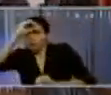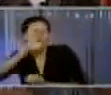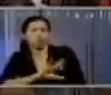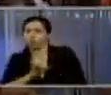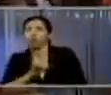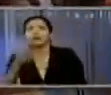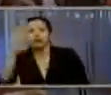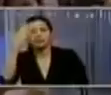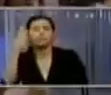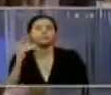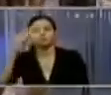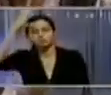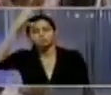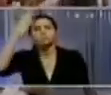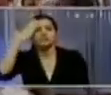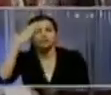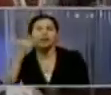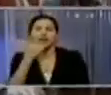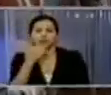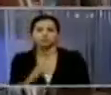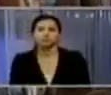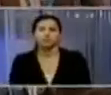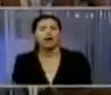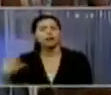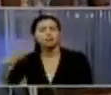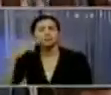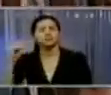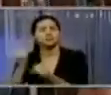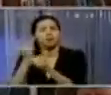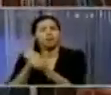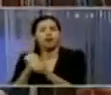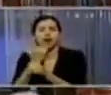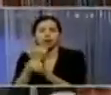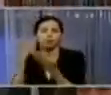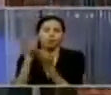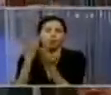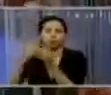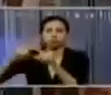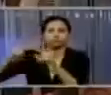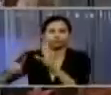insertos en el corazón del sistema educativo.